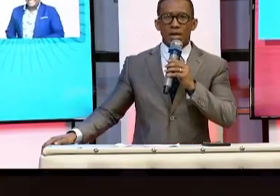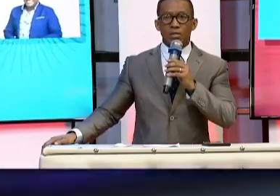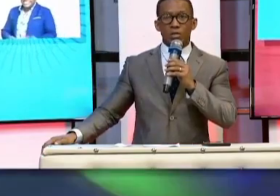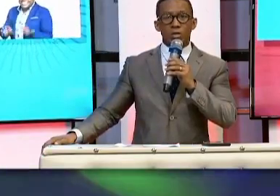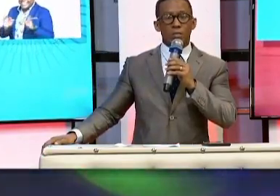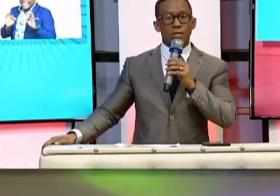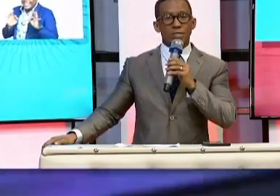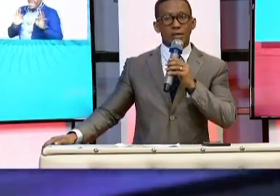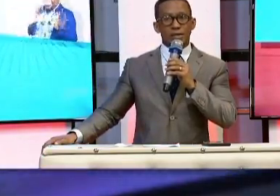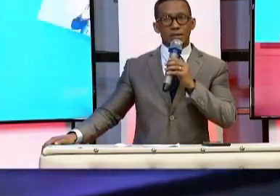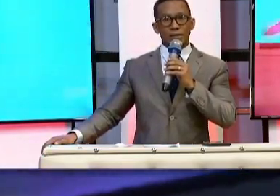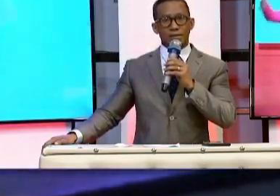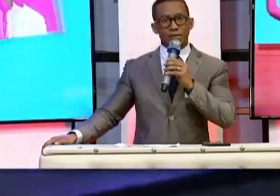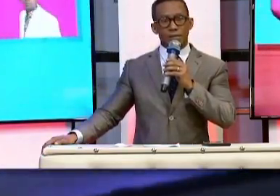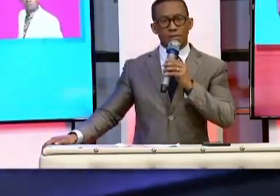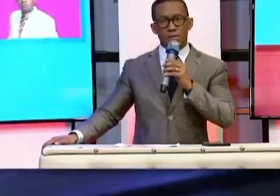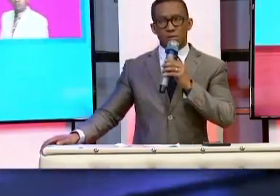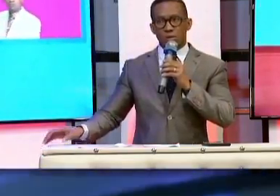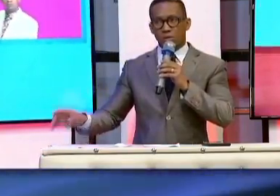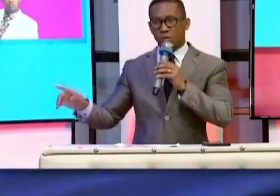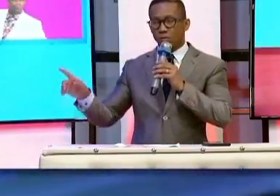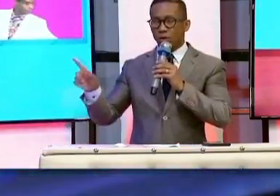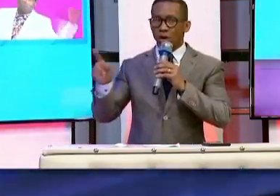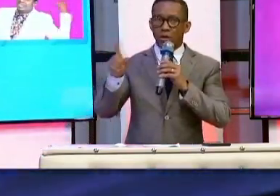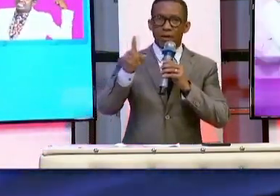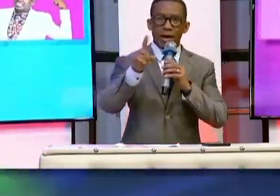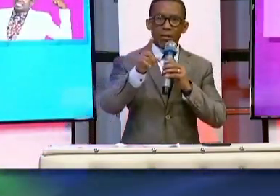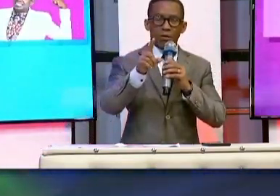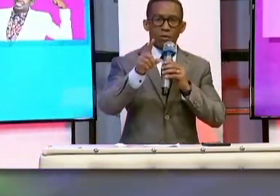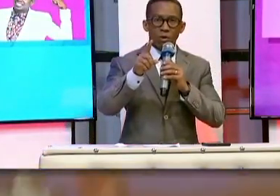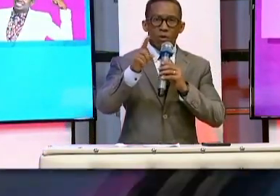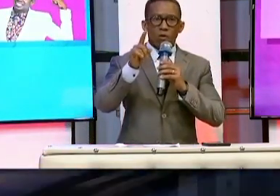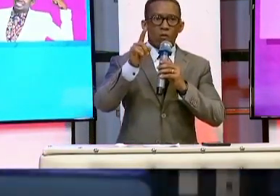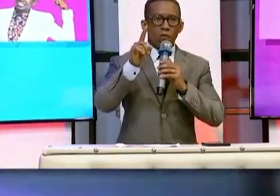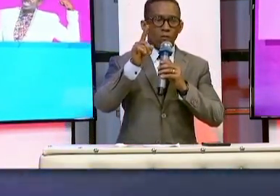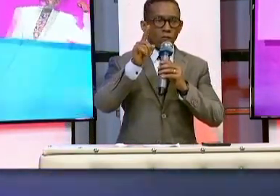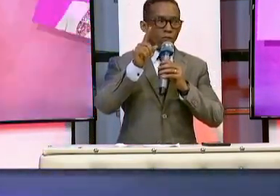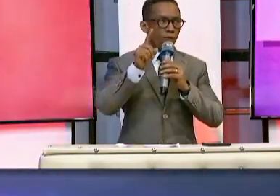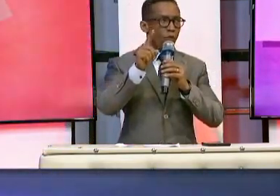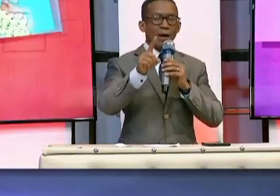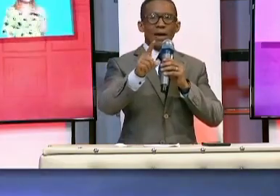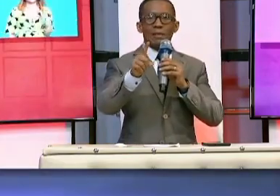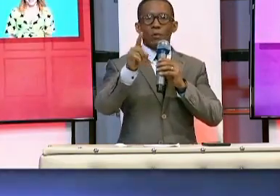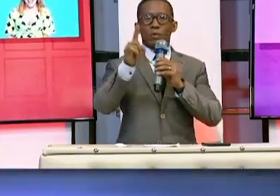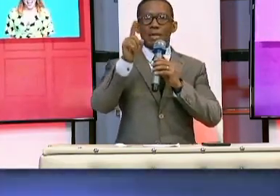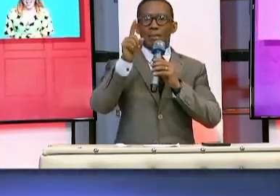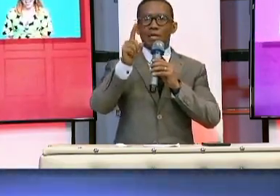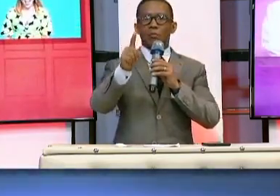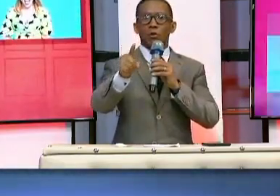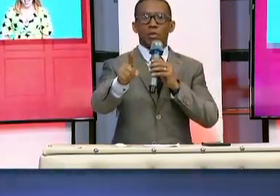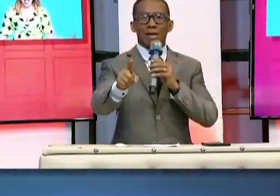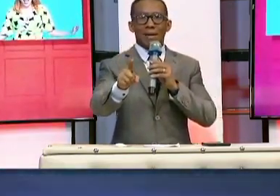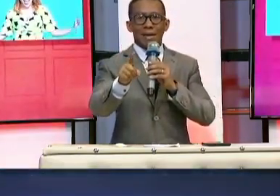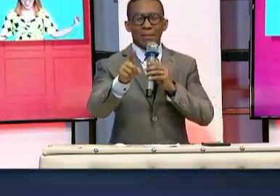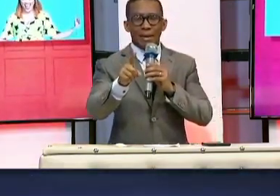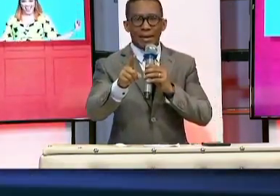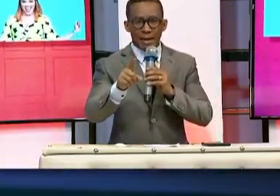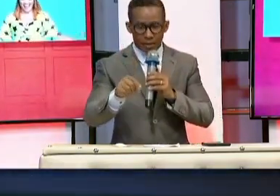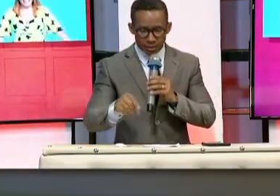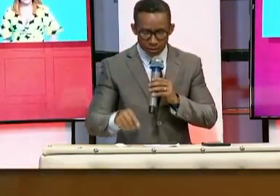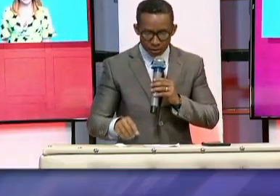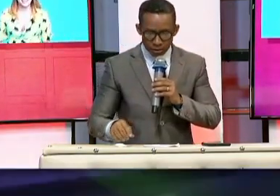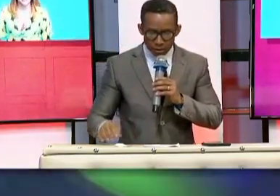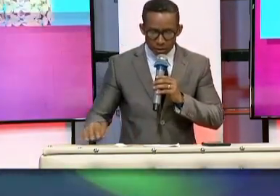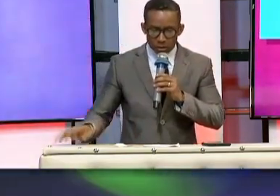con la reelección del presidente. Señores, cuidado. Fue la diputada más votada en La